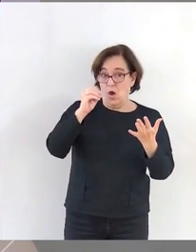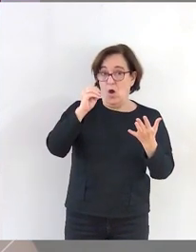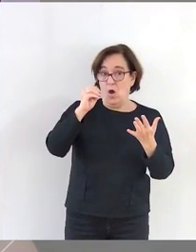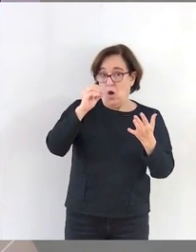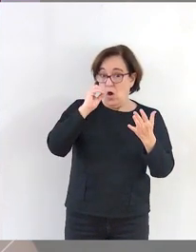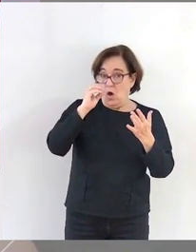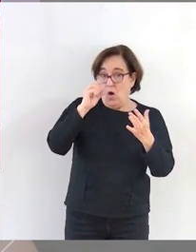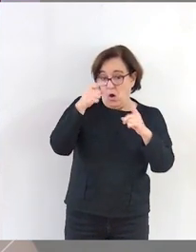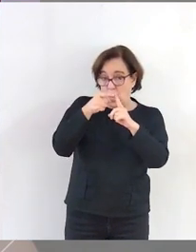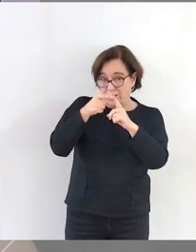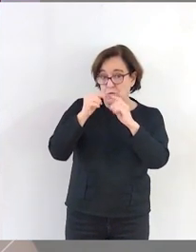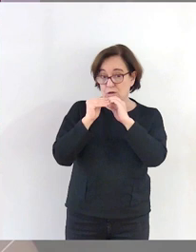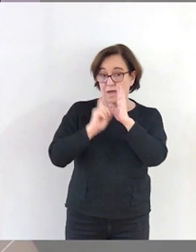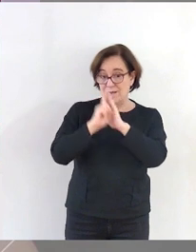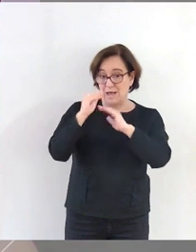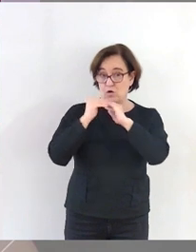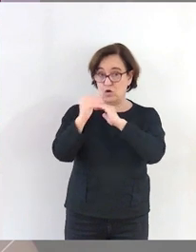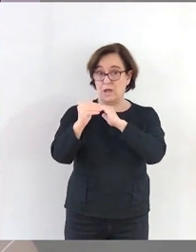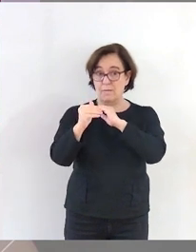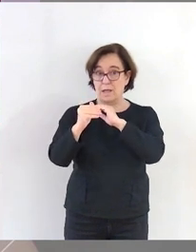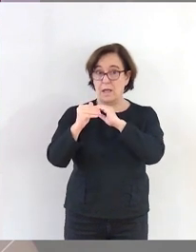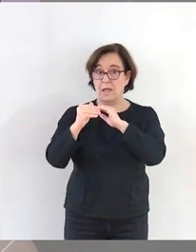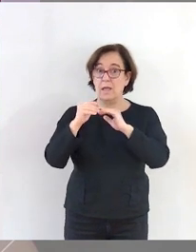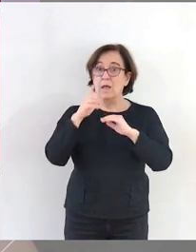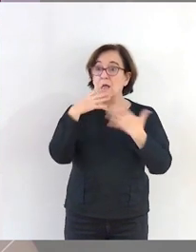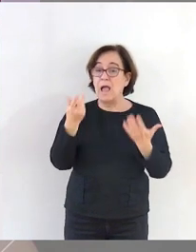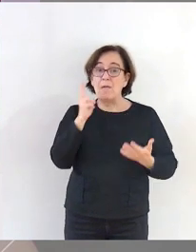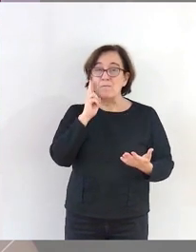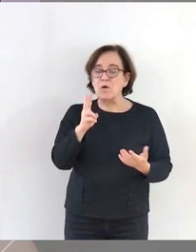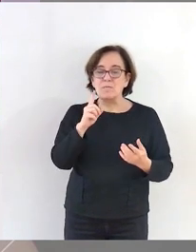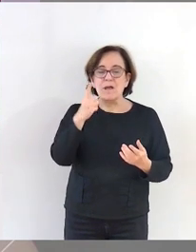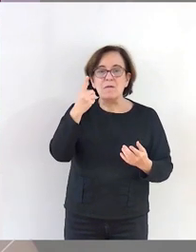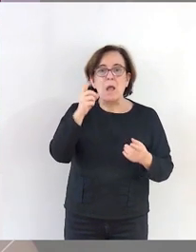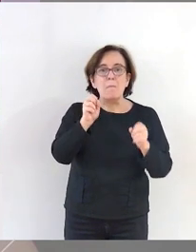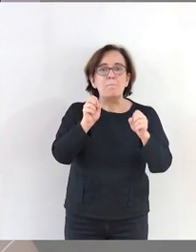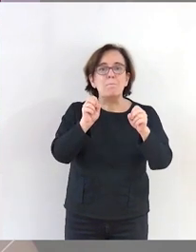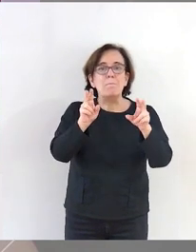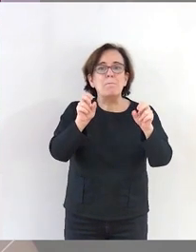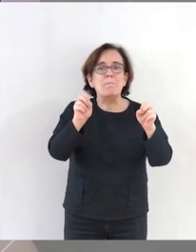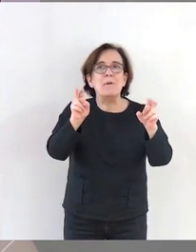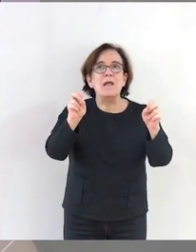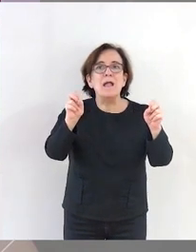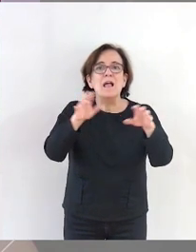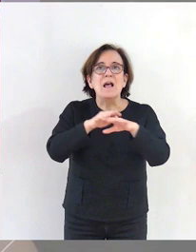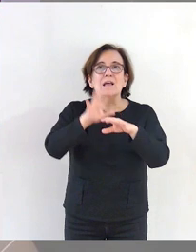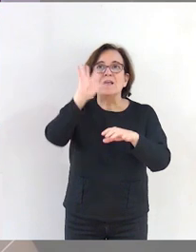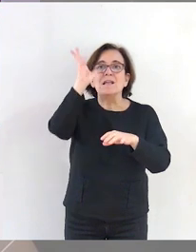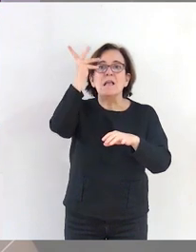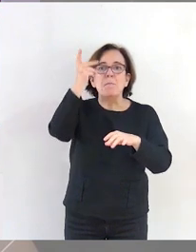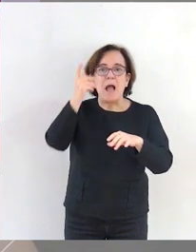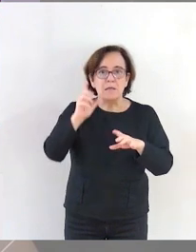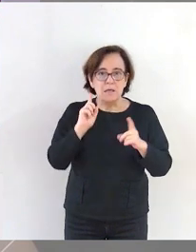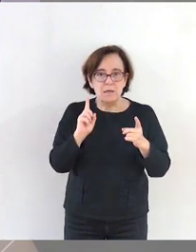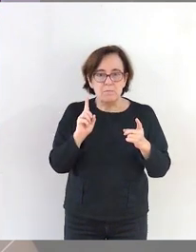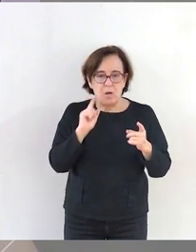y el problema Central es que lo que hemos visto No solo es un empeoramiento de la realidad climática sino